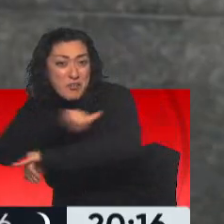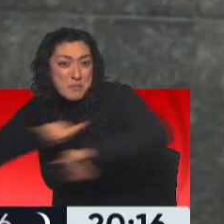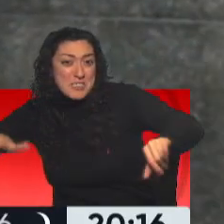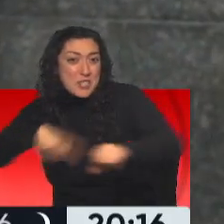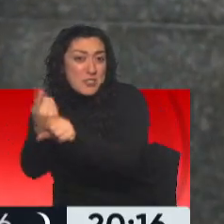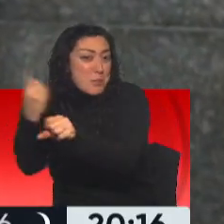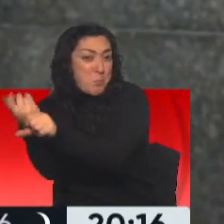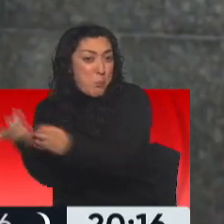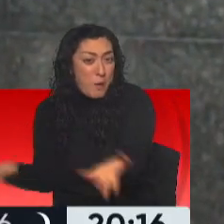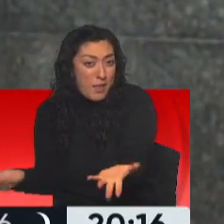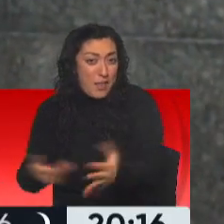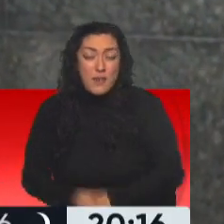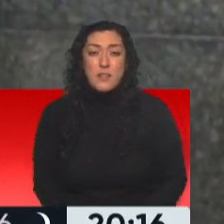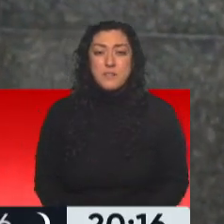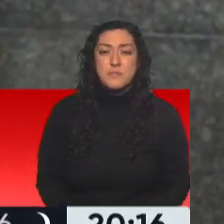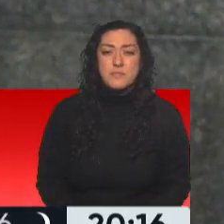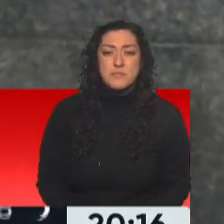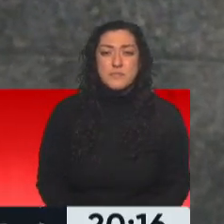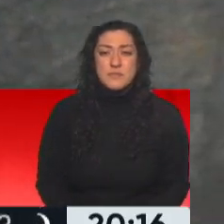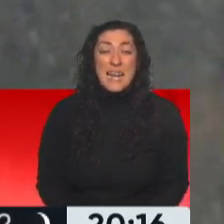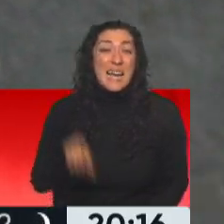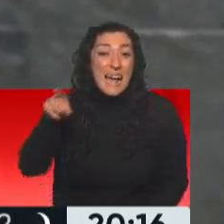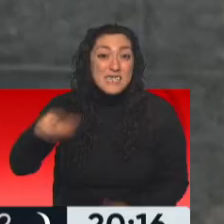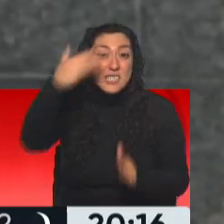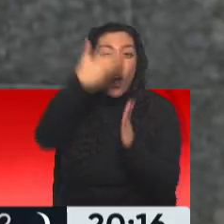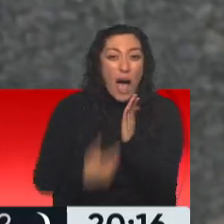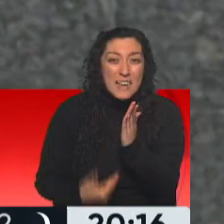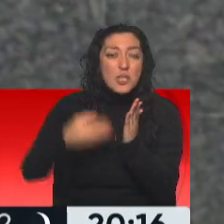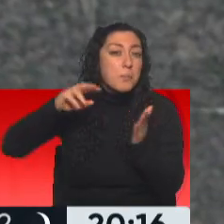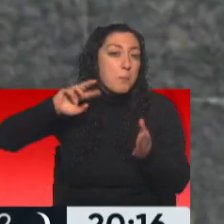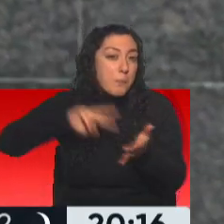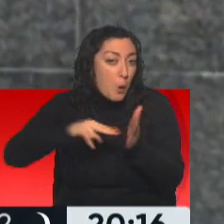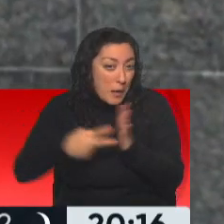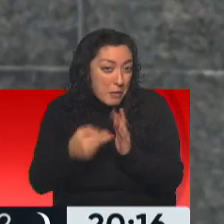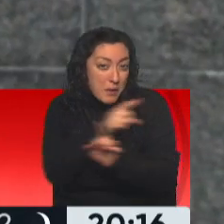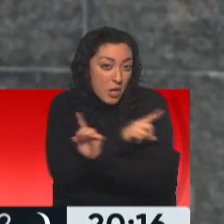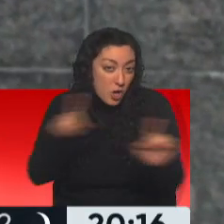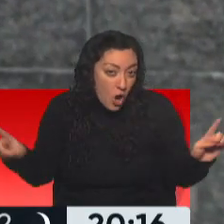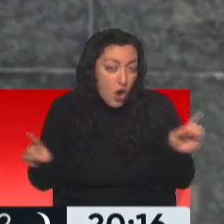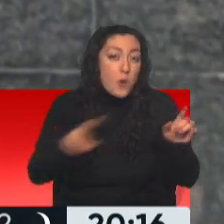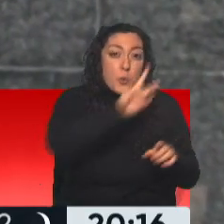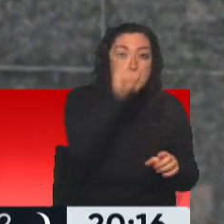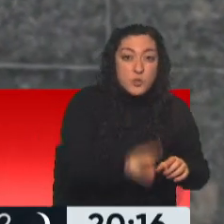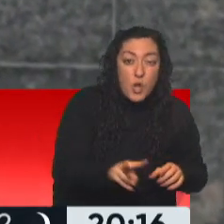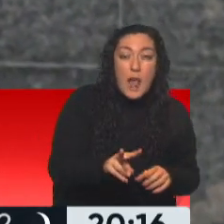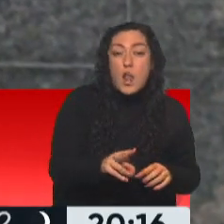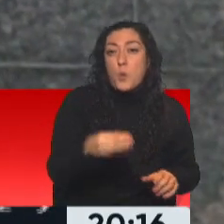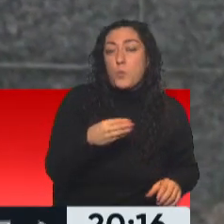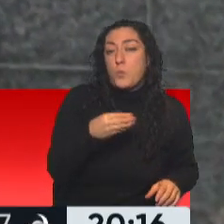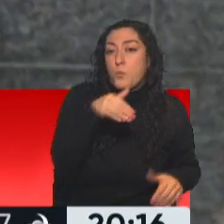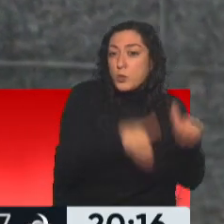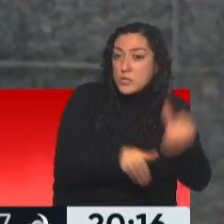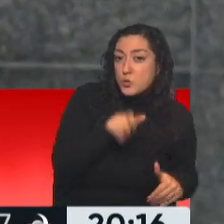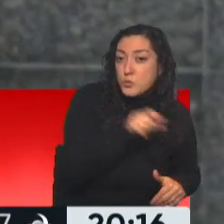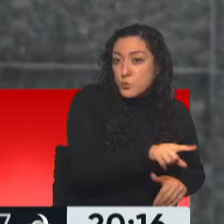el fraude que cometieron. Pero este no es un problema de actas, para estar claro, es un problema del robo de la voluntad de los venezolanos. Sin embargo, tenemos